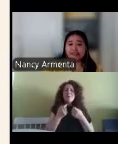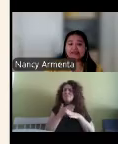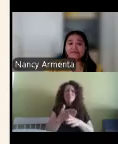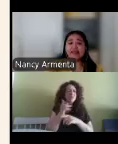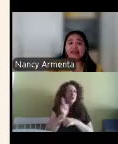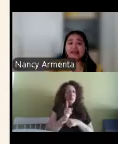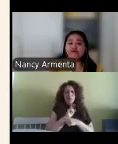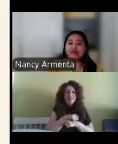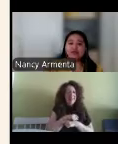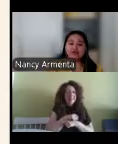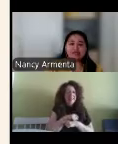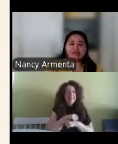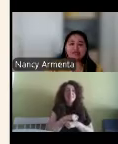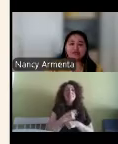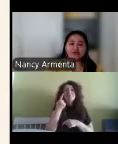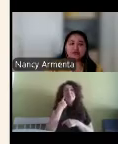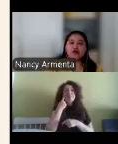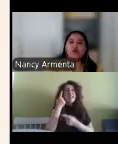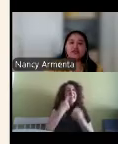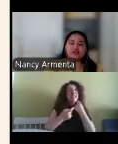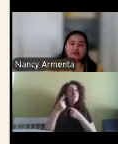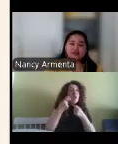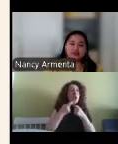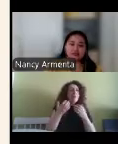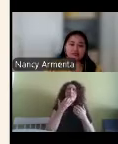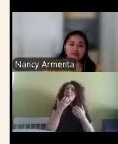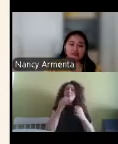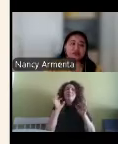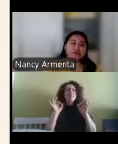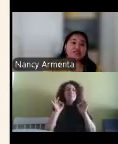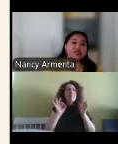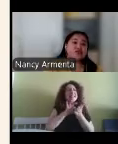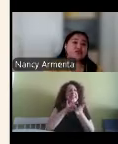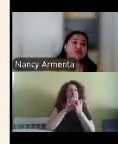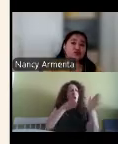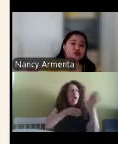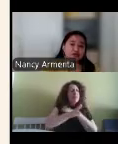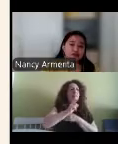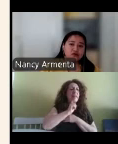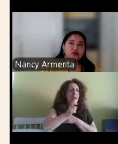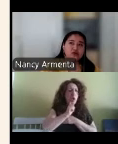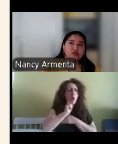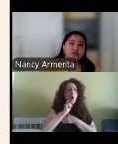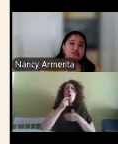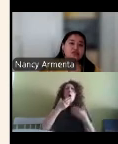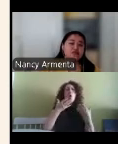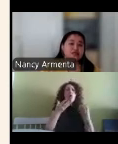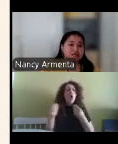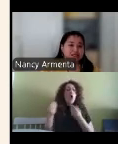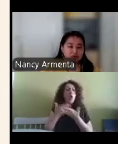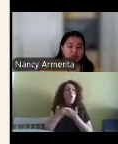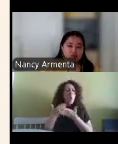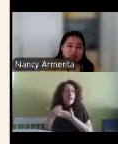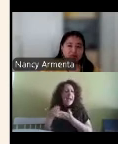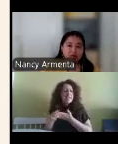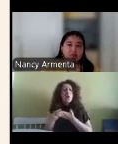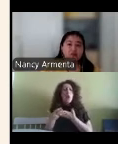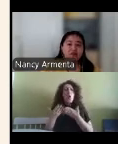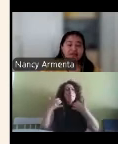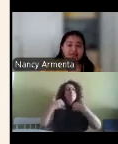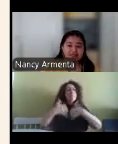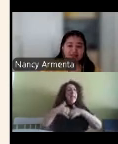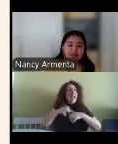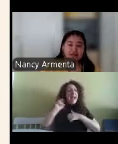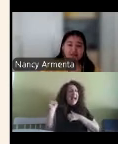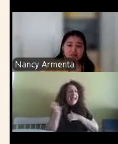es decir, la información que se les da sobre cómo acceder a los servicios, los distintos documentos o los distintos mecanismos que hay para